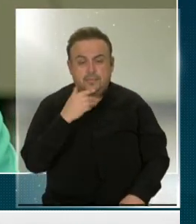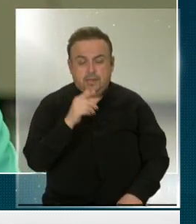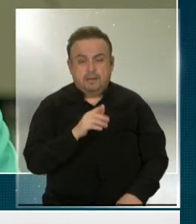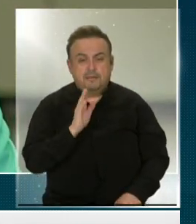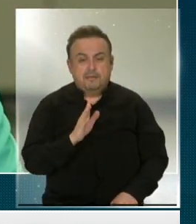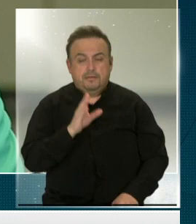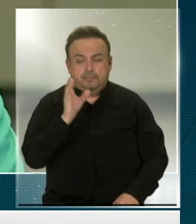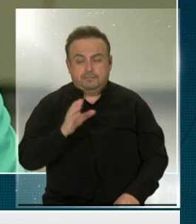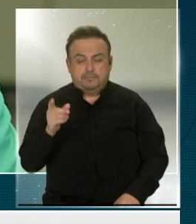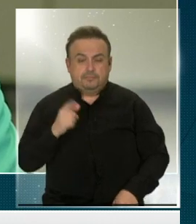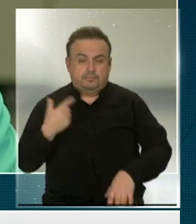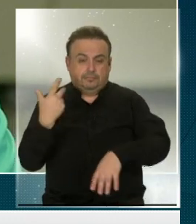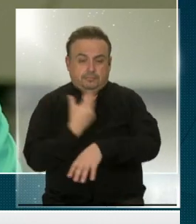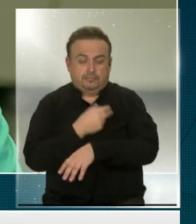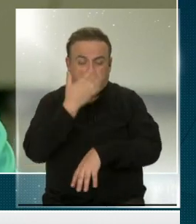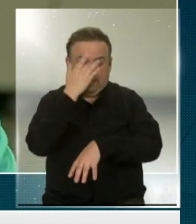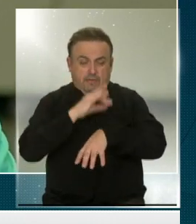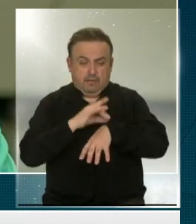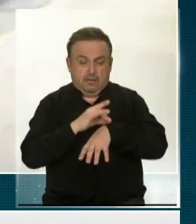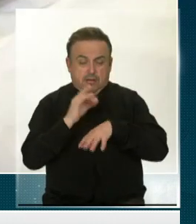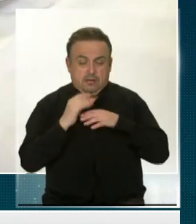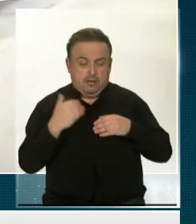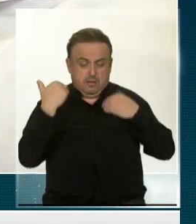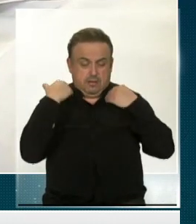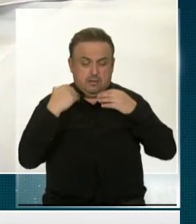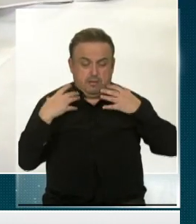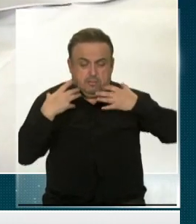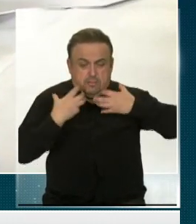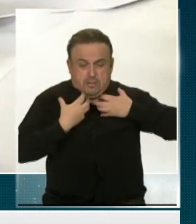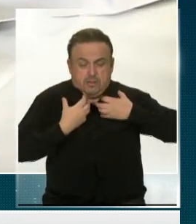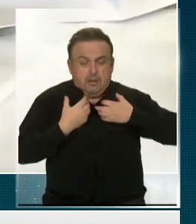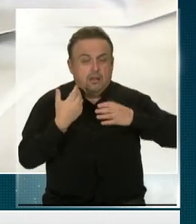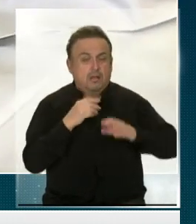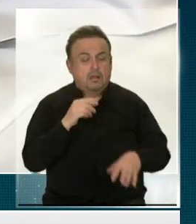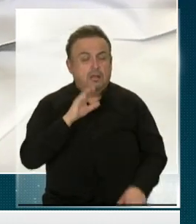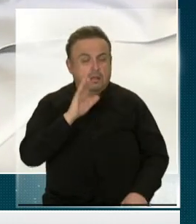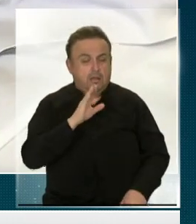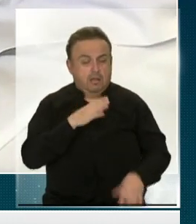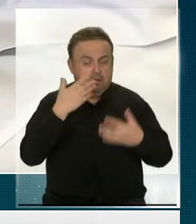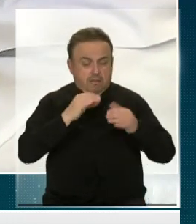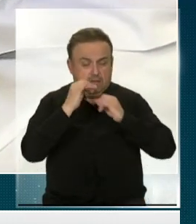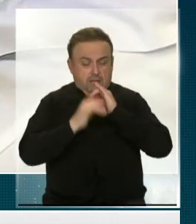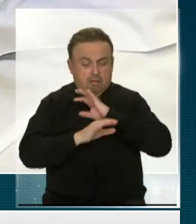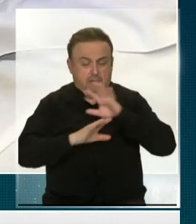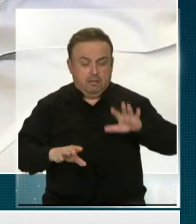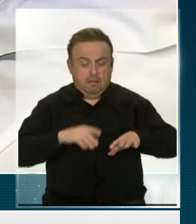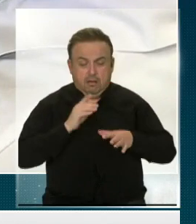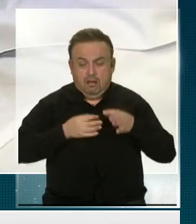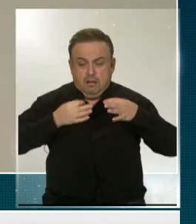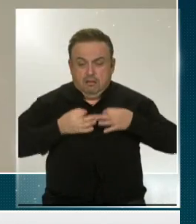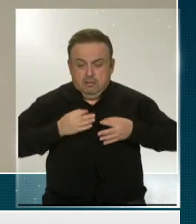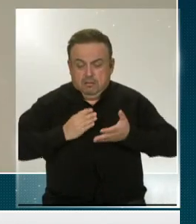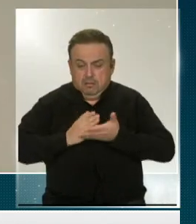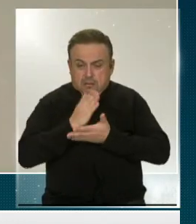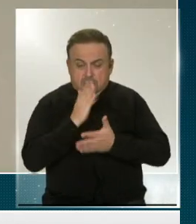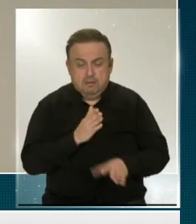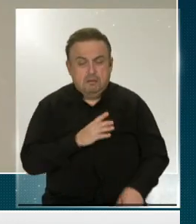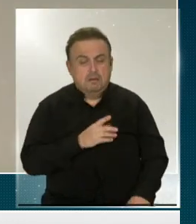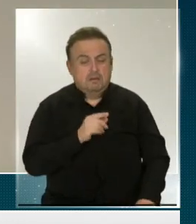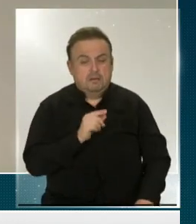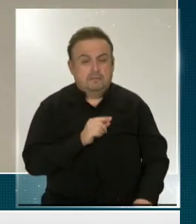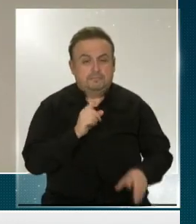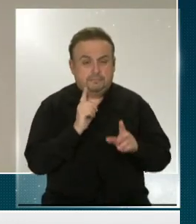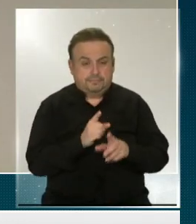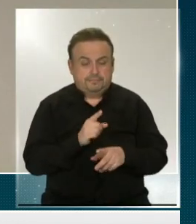avanza a personas que pueden tener enfermedades concomitantes que una vez pasado la etapa de seguridad inicial en población sana se